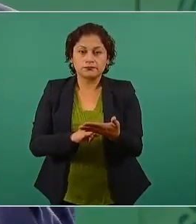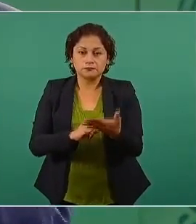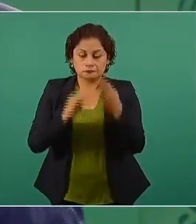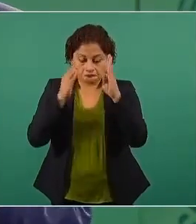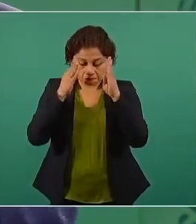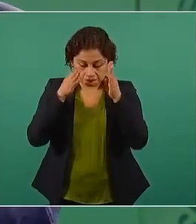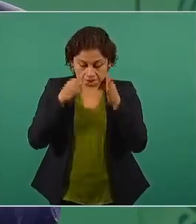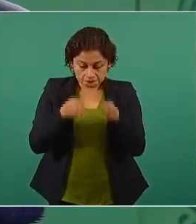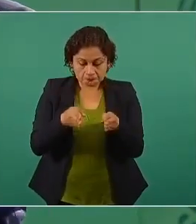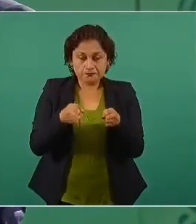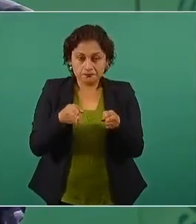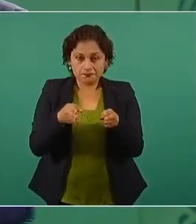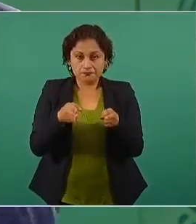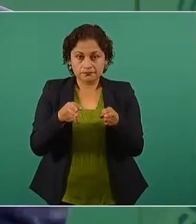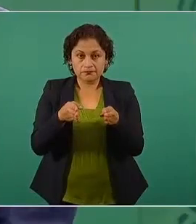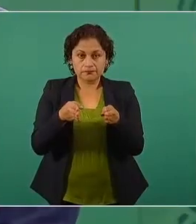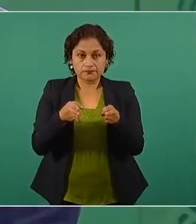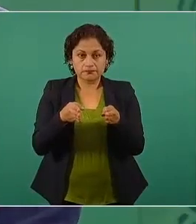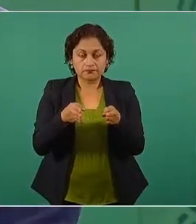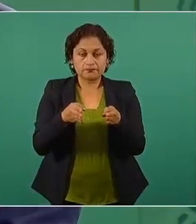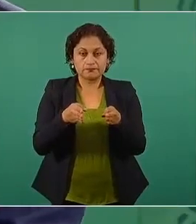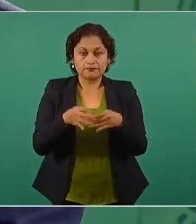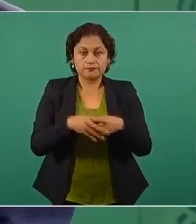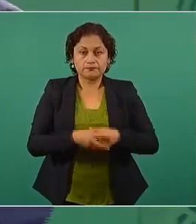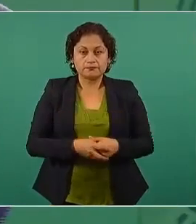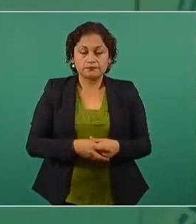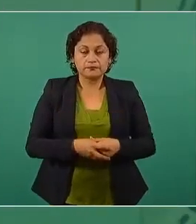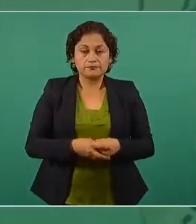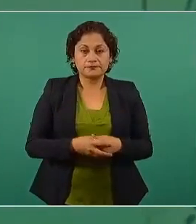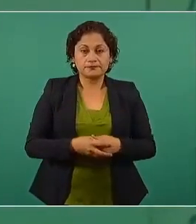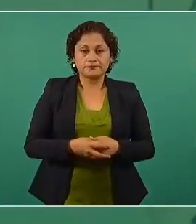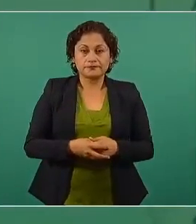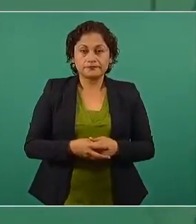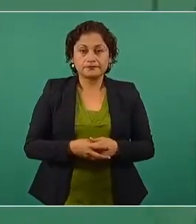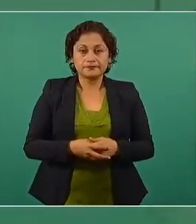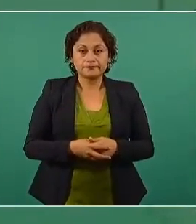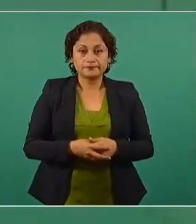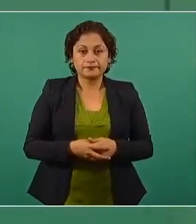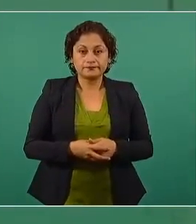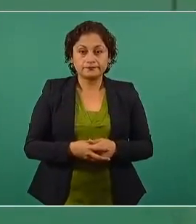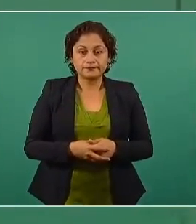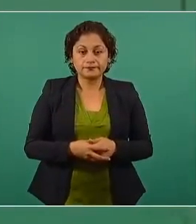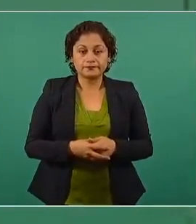Antes hasta les indicaban